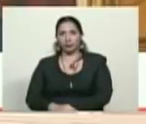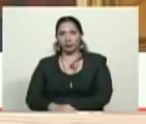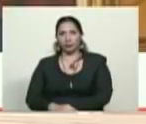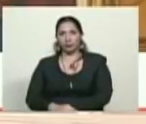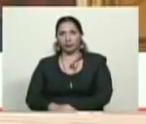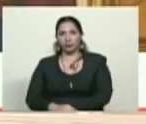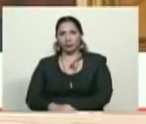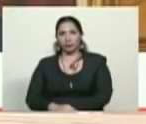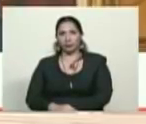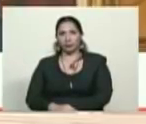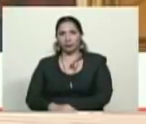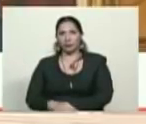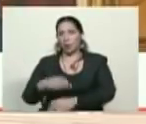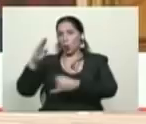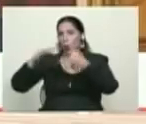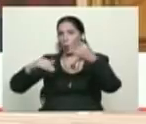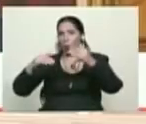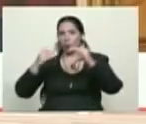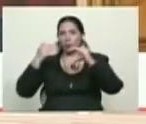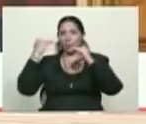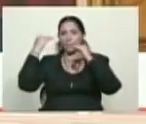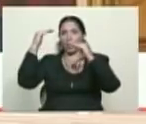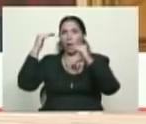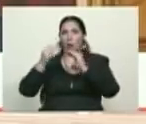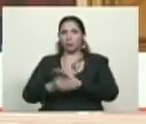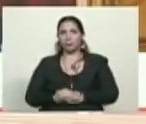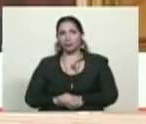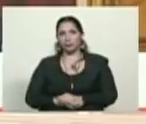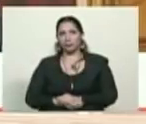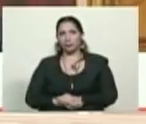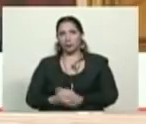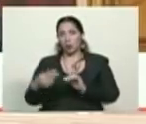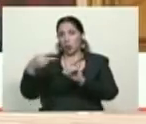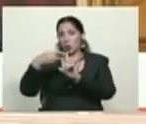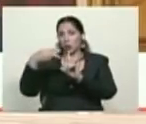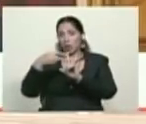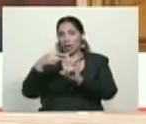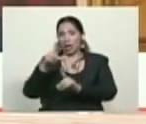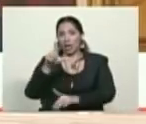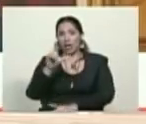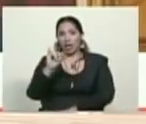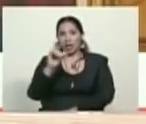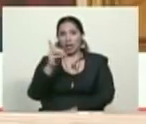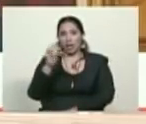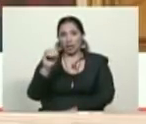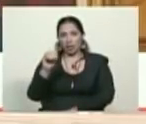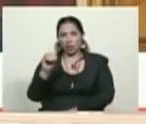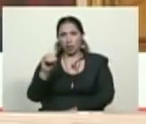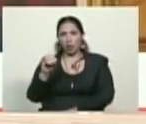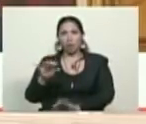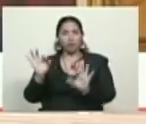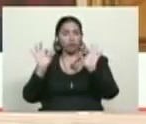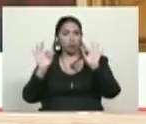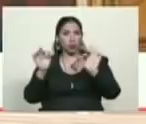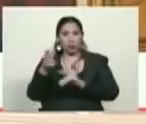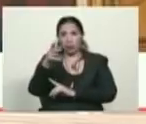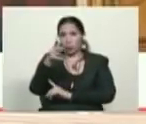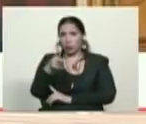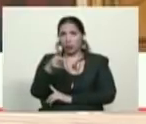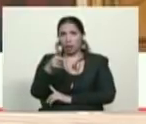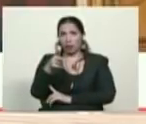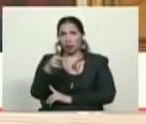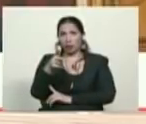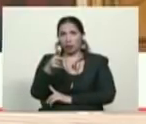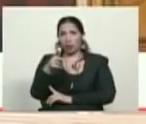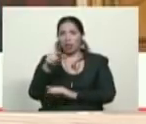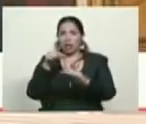en el último piso del Hotel Lido. Es posible que las cámaras de seguridad del Hotel Lido tengan registrada la